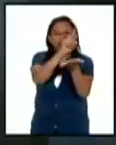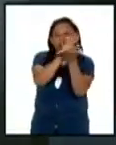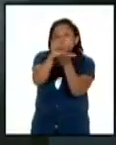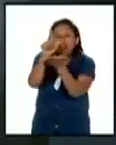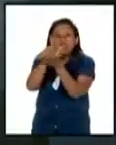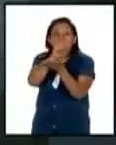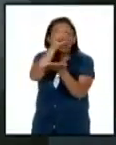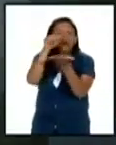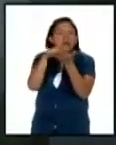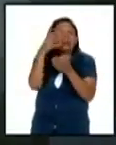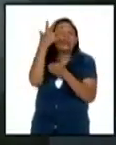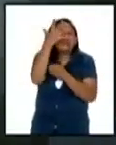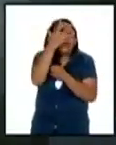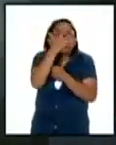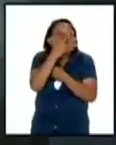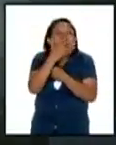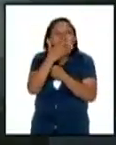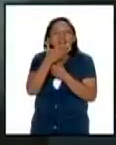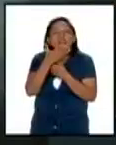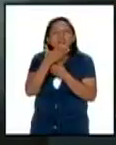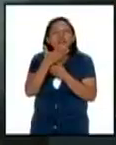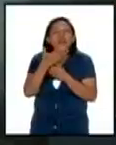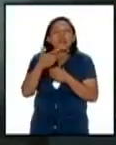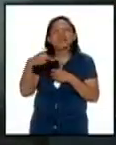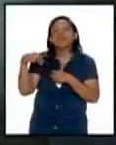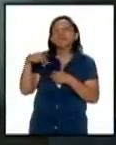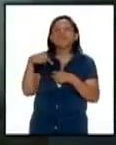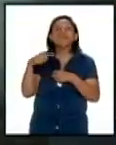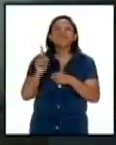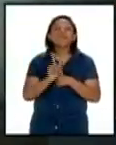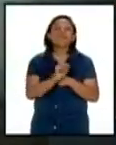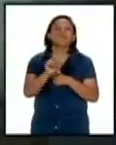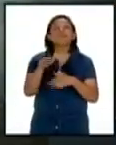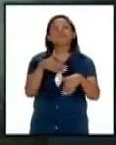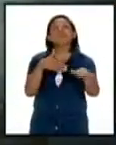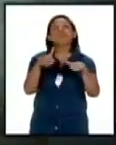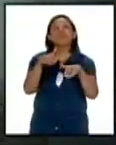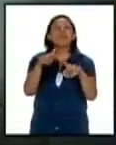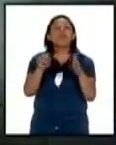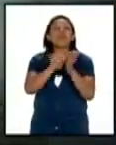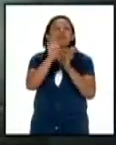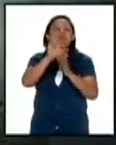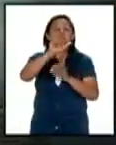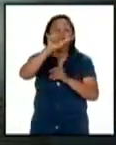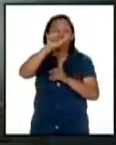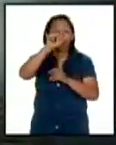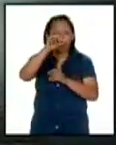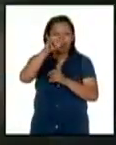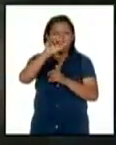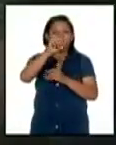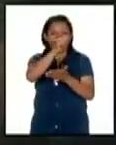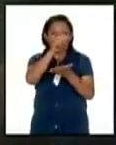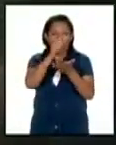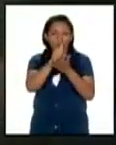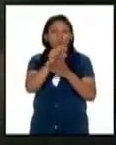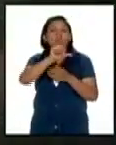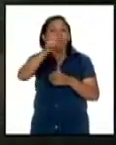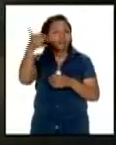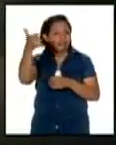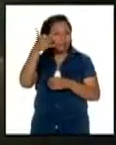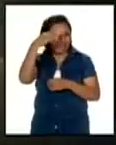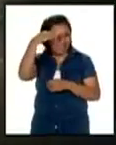lugares bonitos para caminar como nuestra Alameda Central. Aquí tenemos otra llamada, es del señor Vázquez, que nos